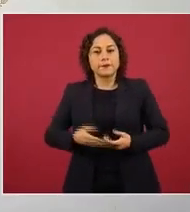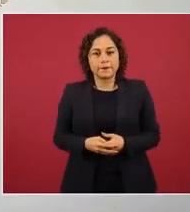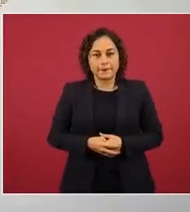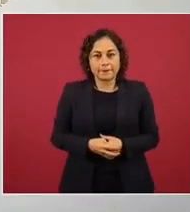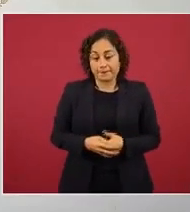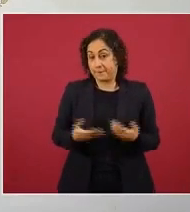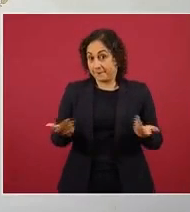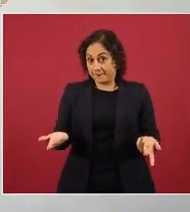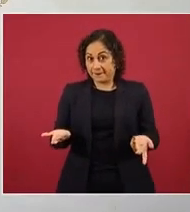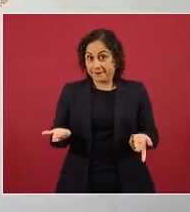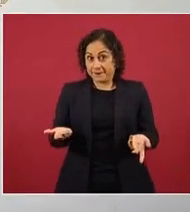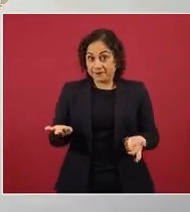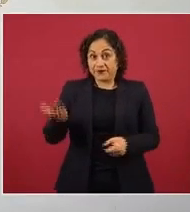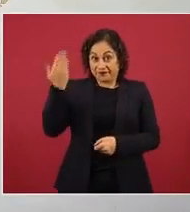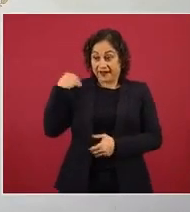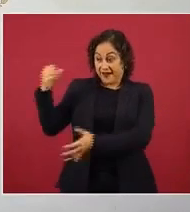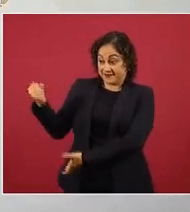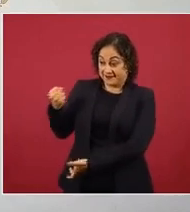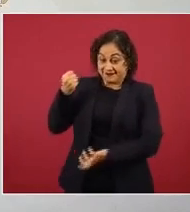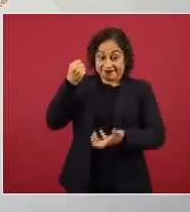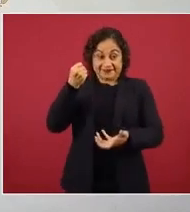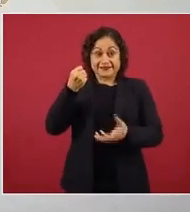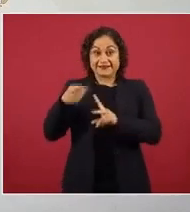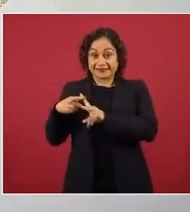Y así se repartían todo el presupuesto.